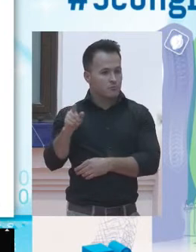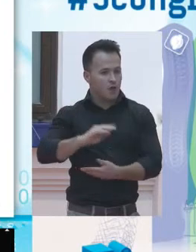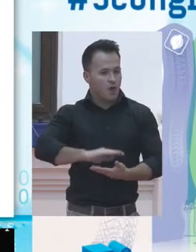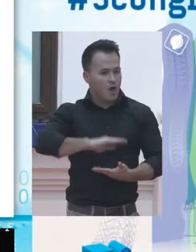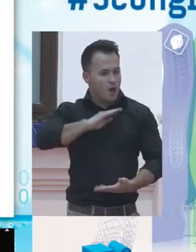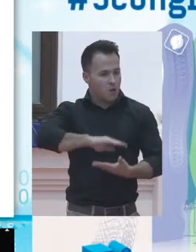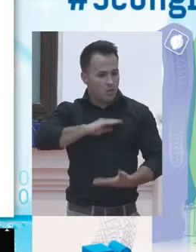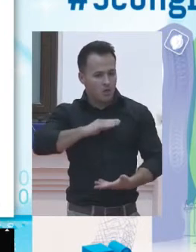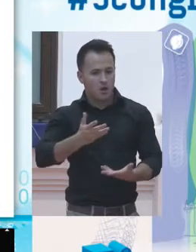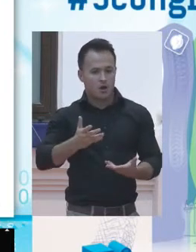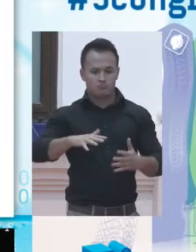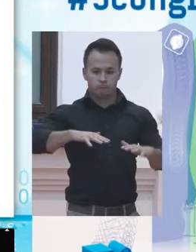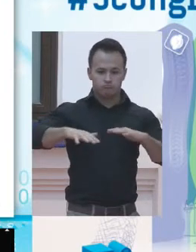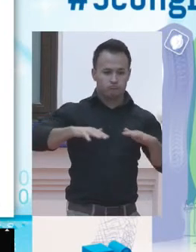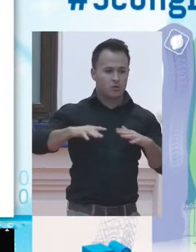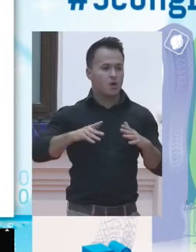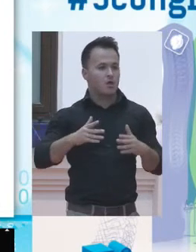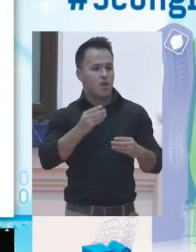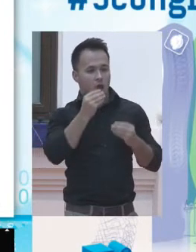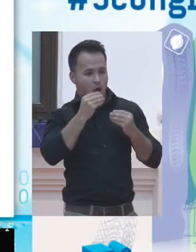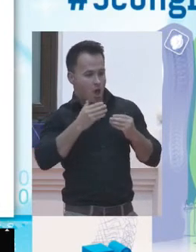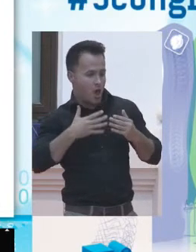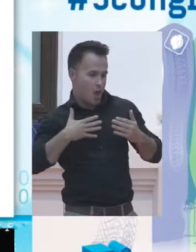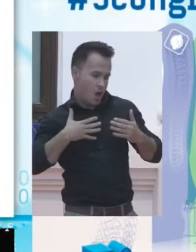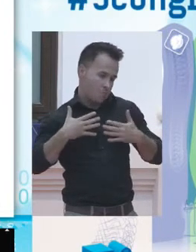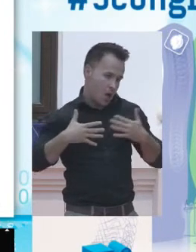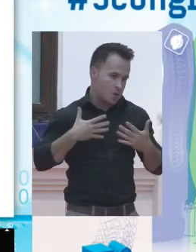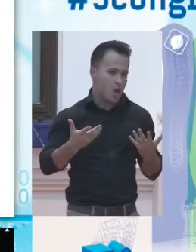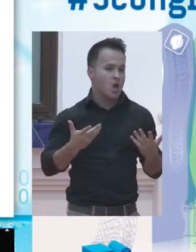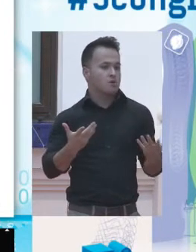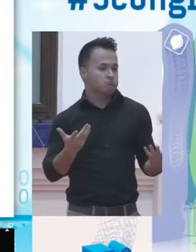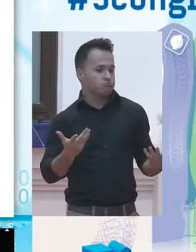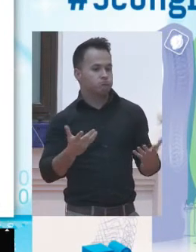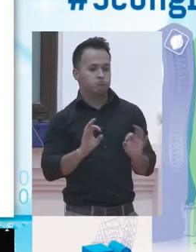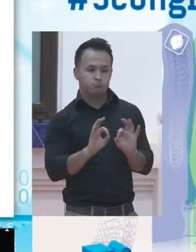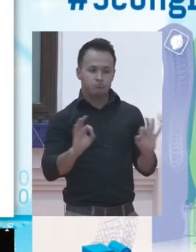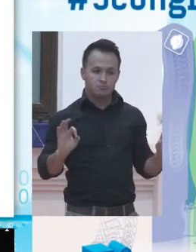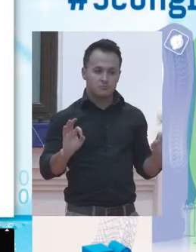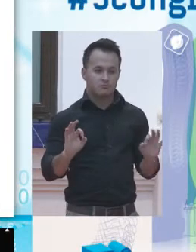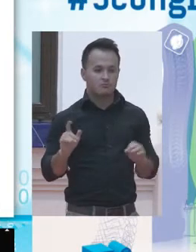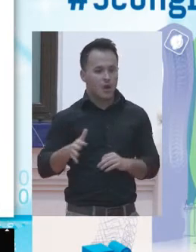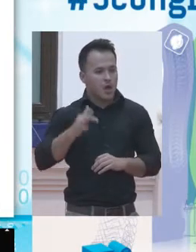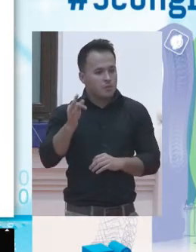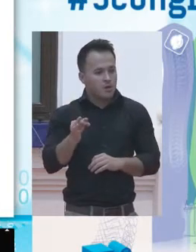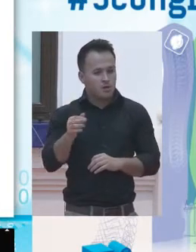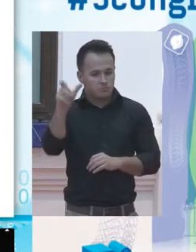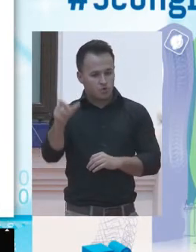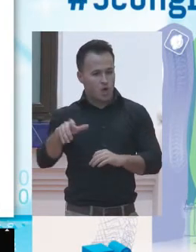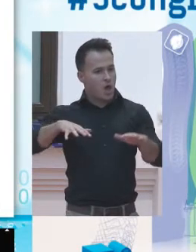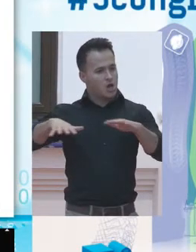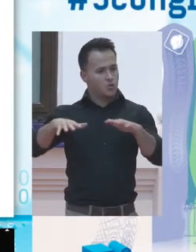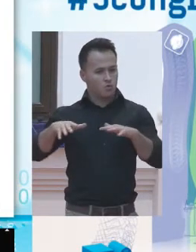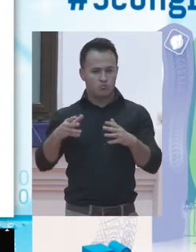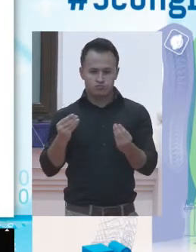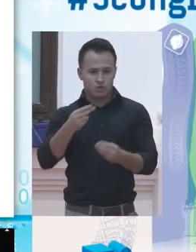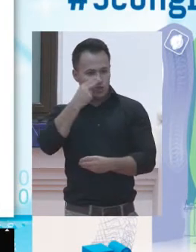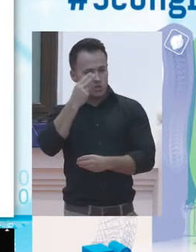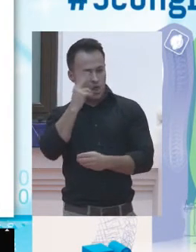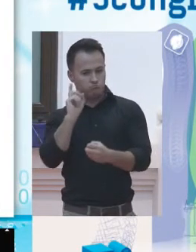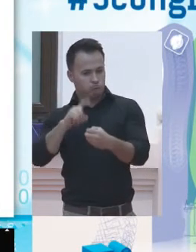de relación, es una persona amable, cordial, culta, estupenda. Él es además muy activo y tiene mucho interés